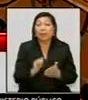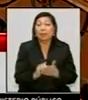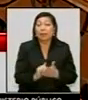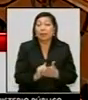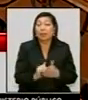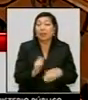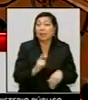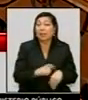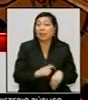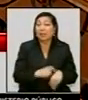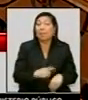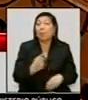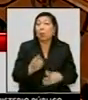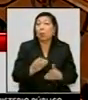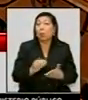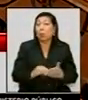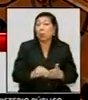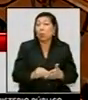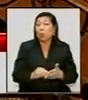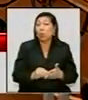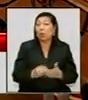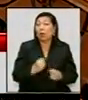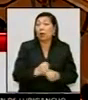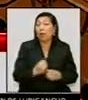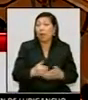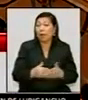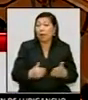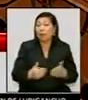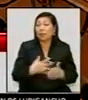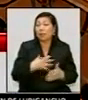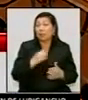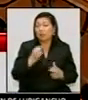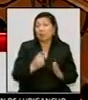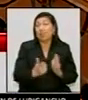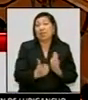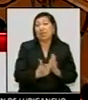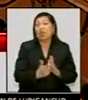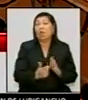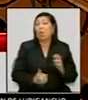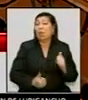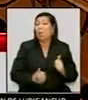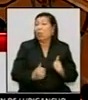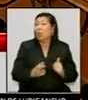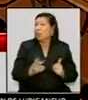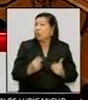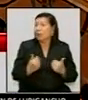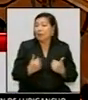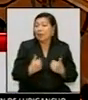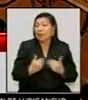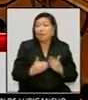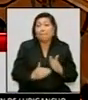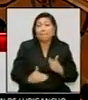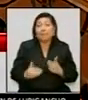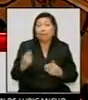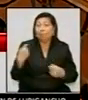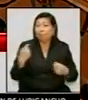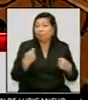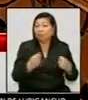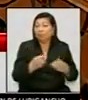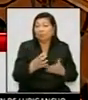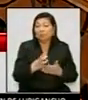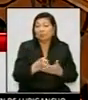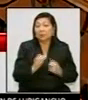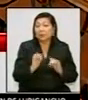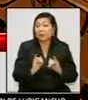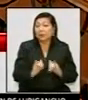manera temporal a una jubilación antes de la edad legal, al no contar con mayores aportes y pocos años